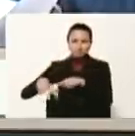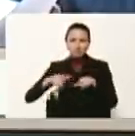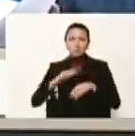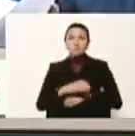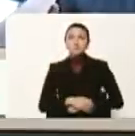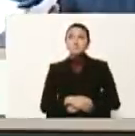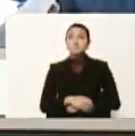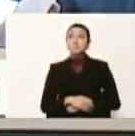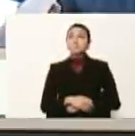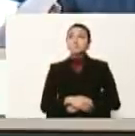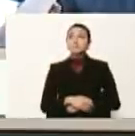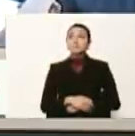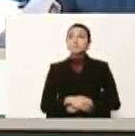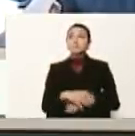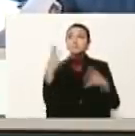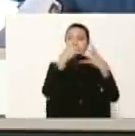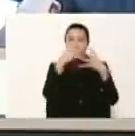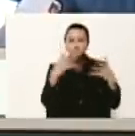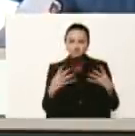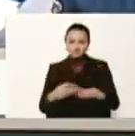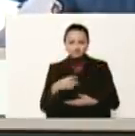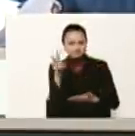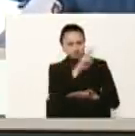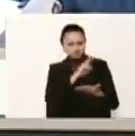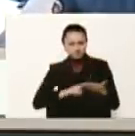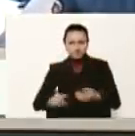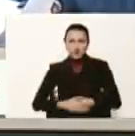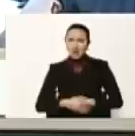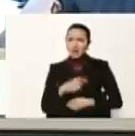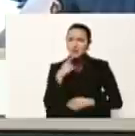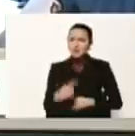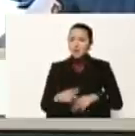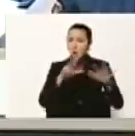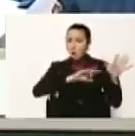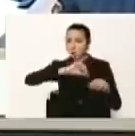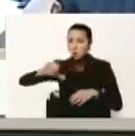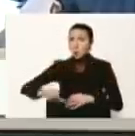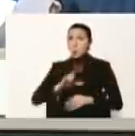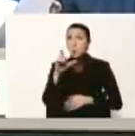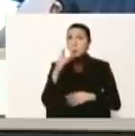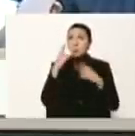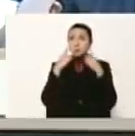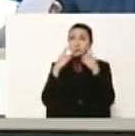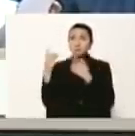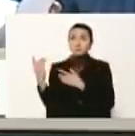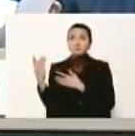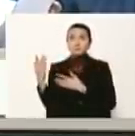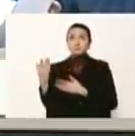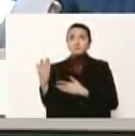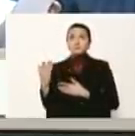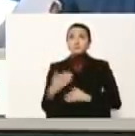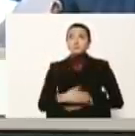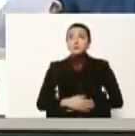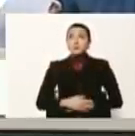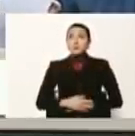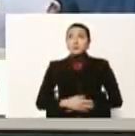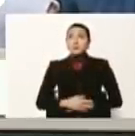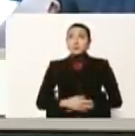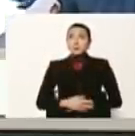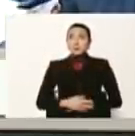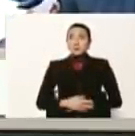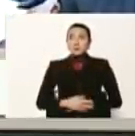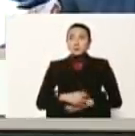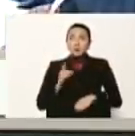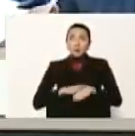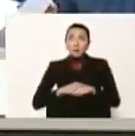¿Qué tiene que ver el acuerdo? Dice el 8 de julio a las 10 de la mañana, 9:55 para ser